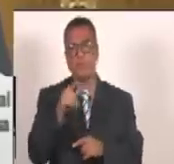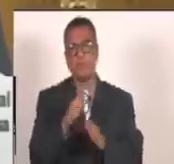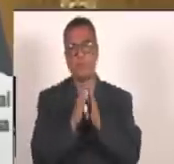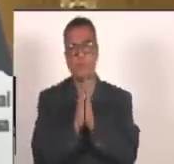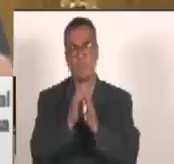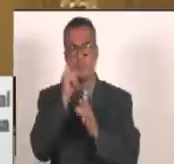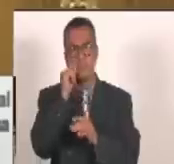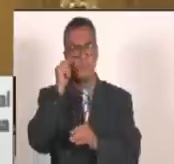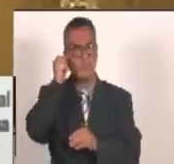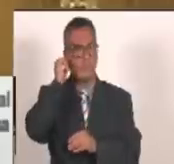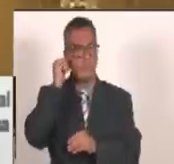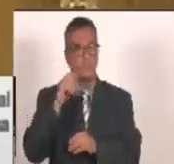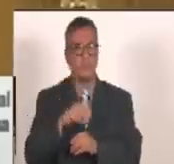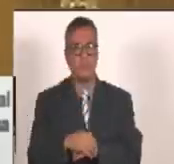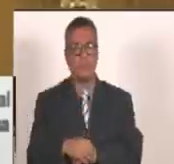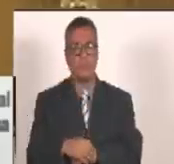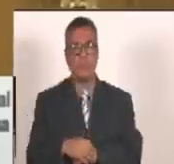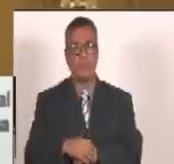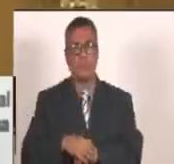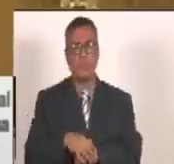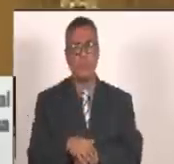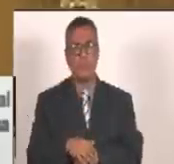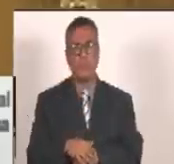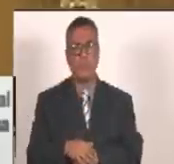Orden, diputados y diputadas.